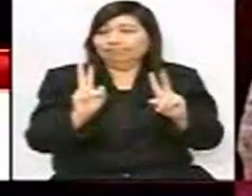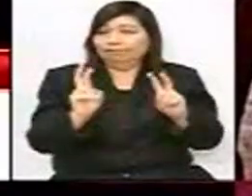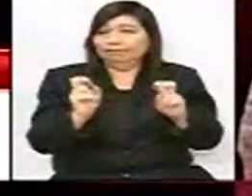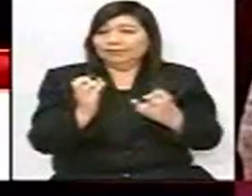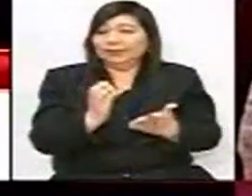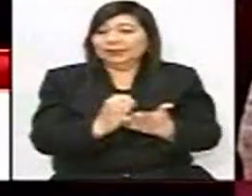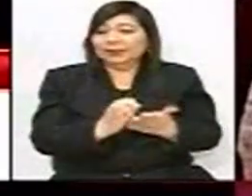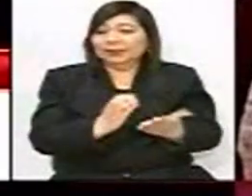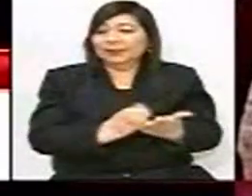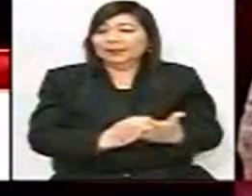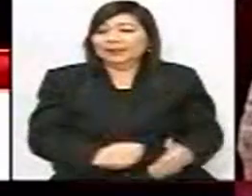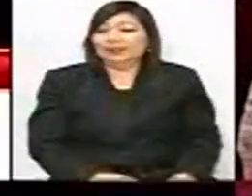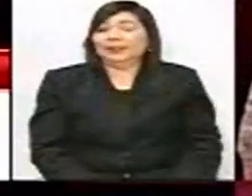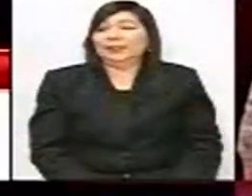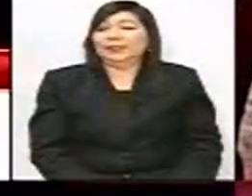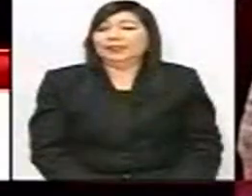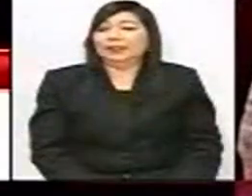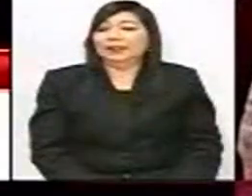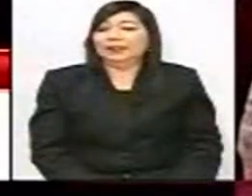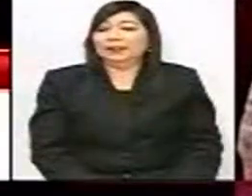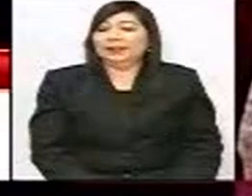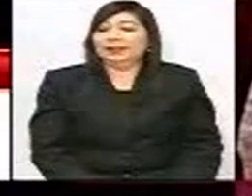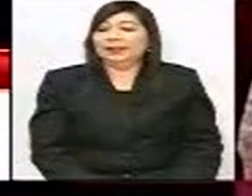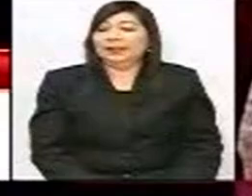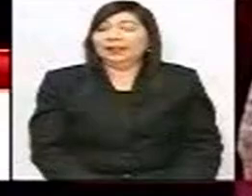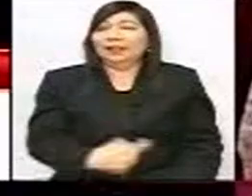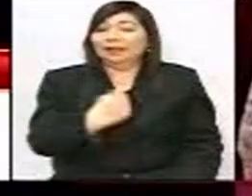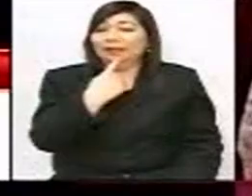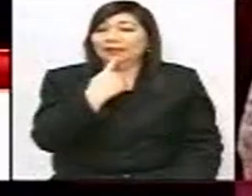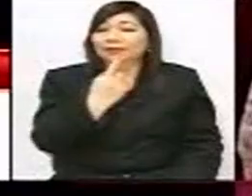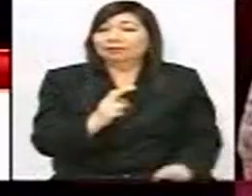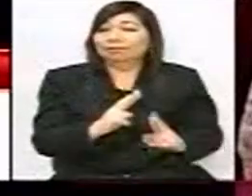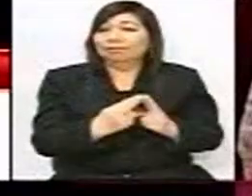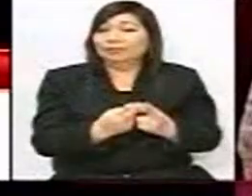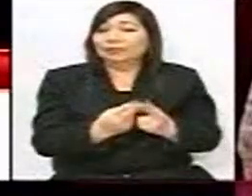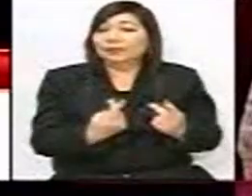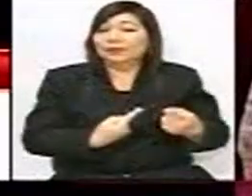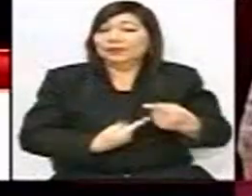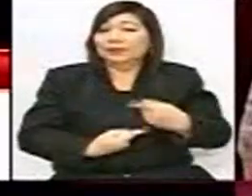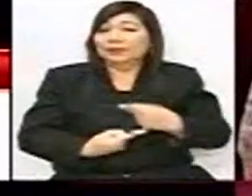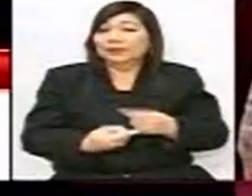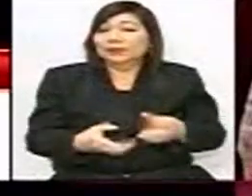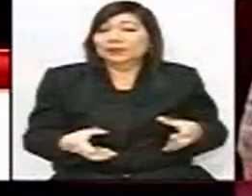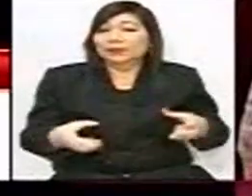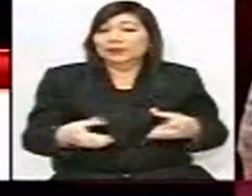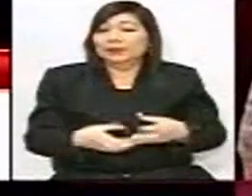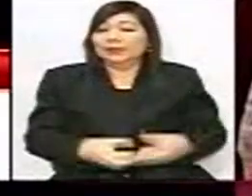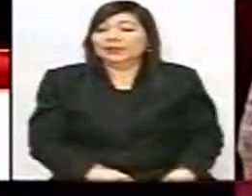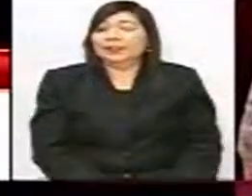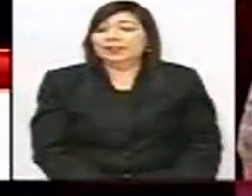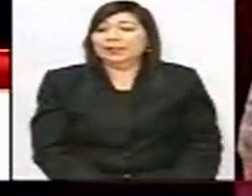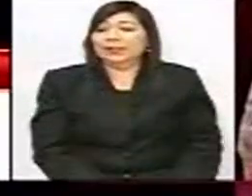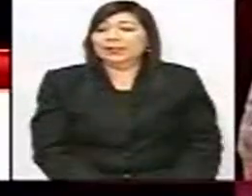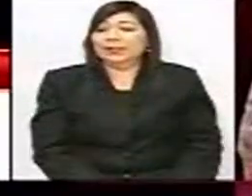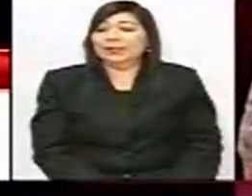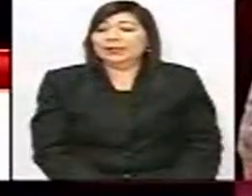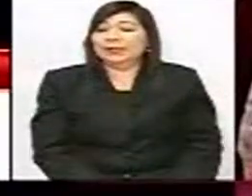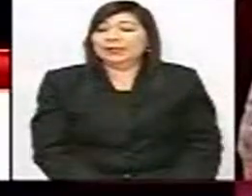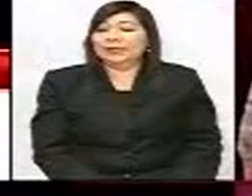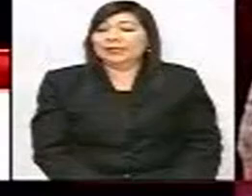el contrato de concesión. Dice cesión o transferencia de la concesión.